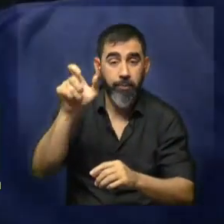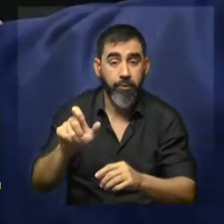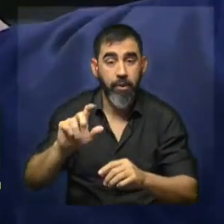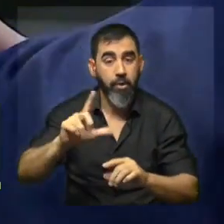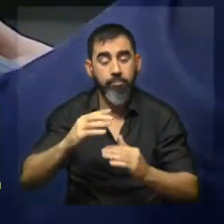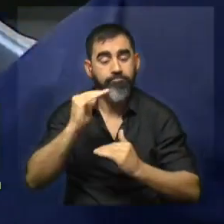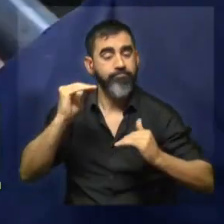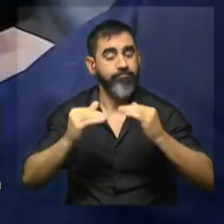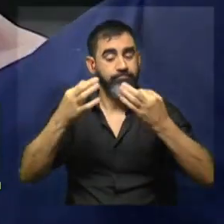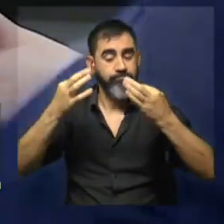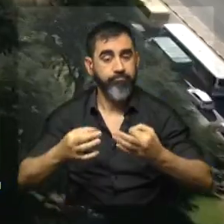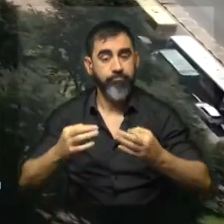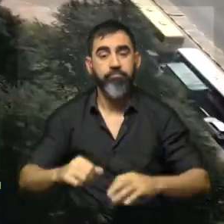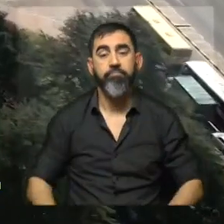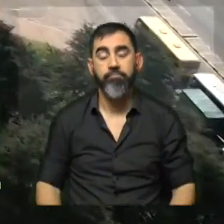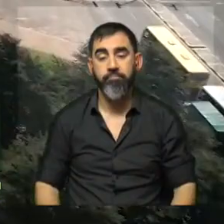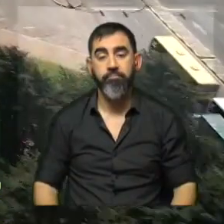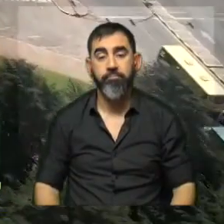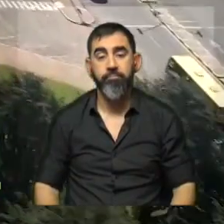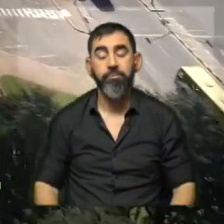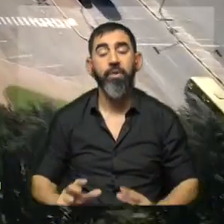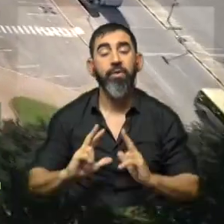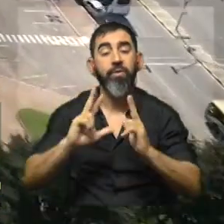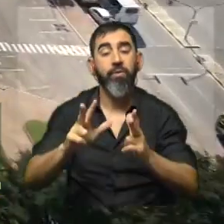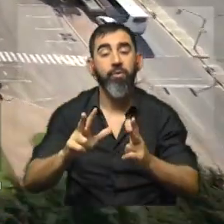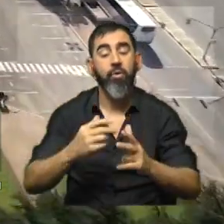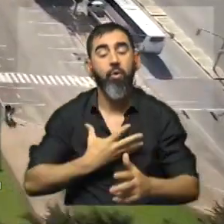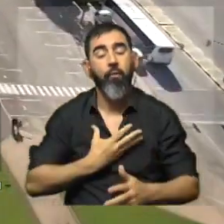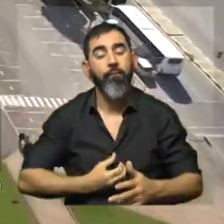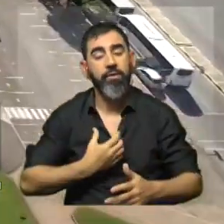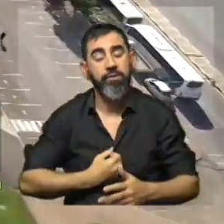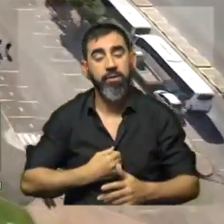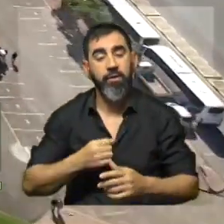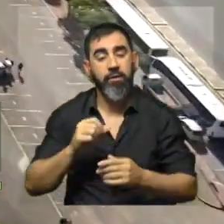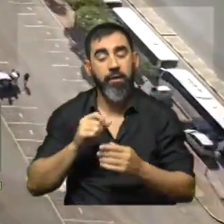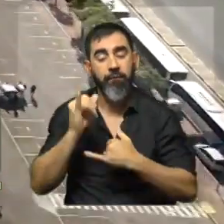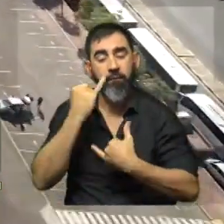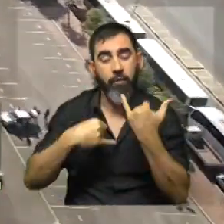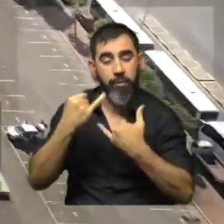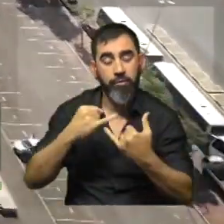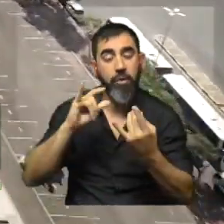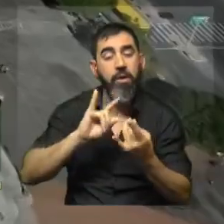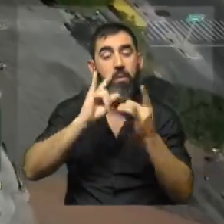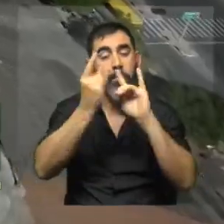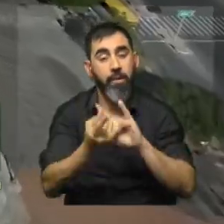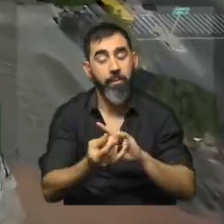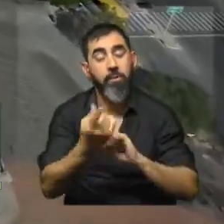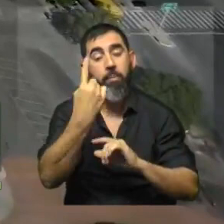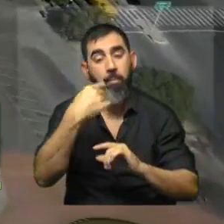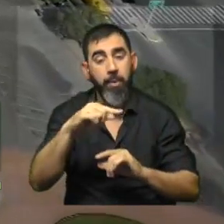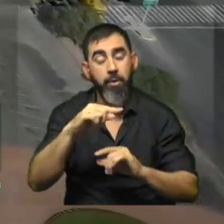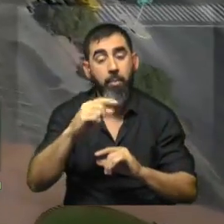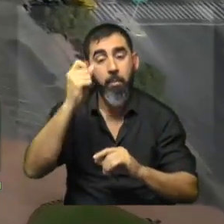la altura de lo que es el mandato. Argimón dijo estar convencida que la filtración ocurrió en el Parlamento pese a que el